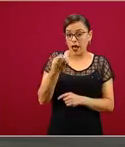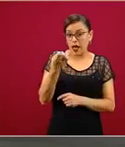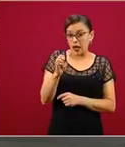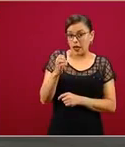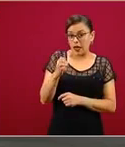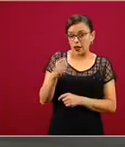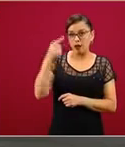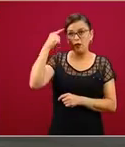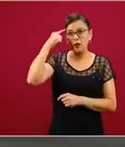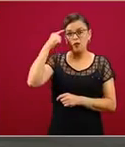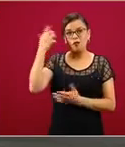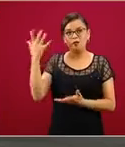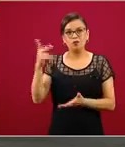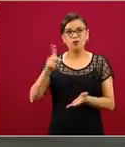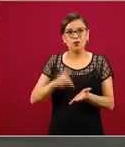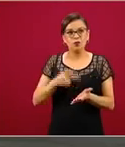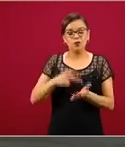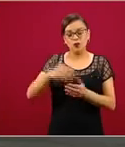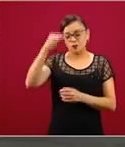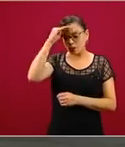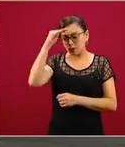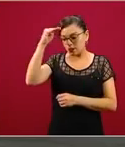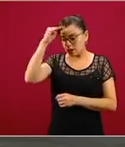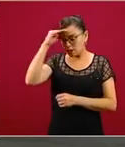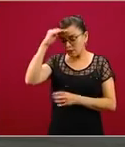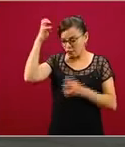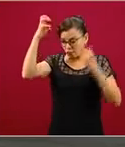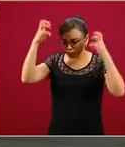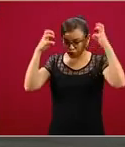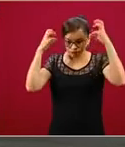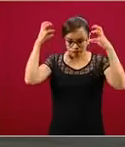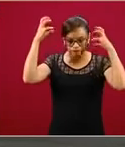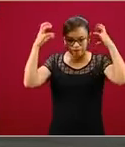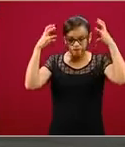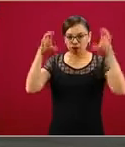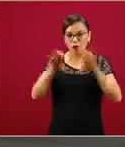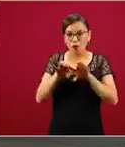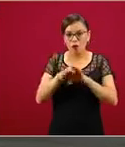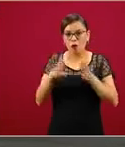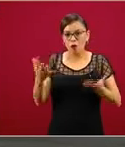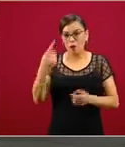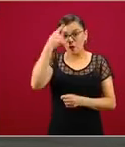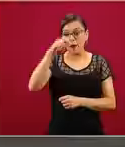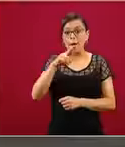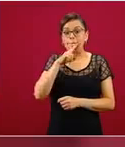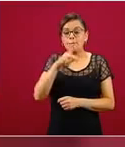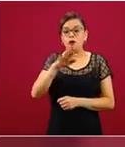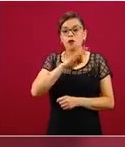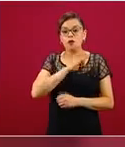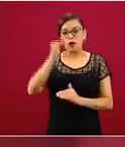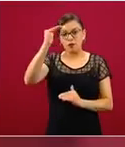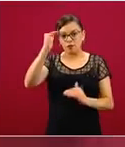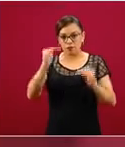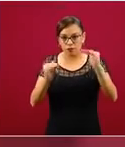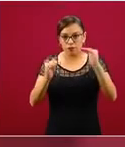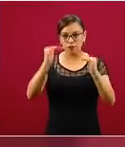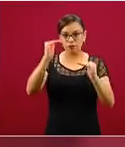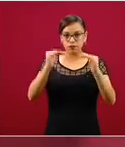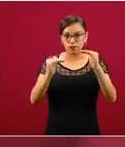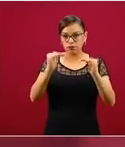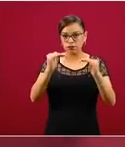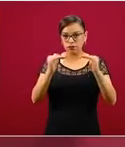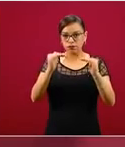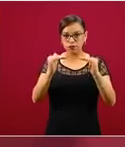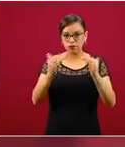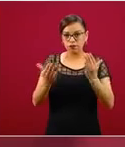vueltas para encontrar cuál era el mecanismo que mejor balanceara estos dos bienes públicos